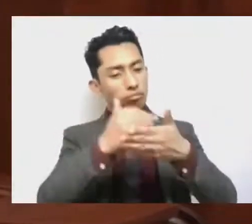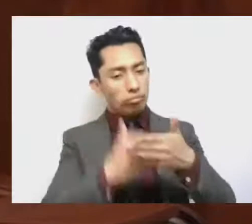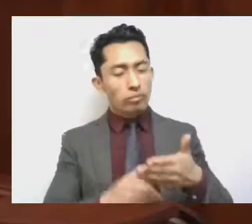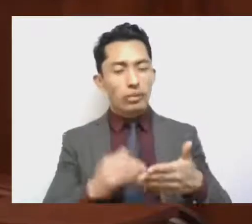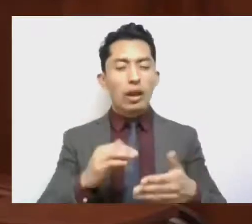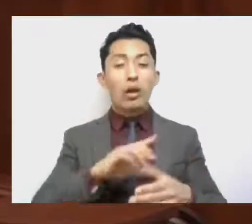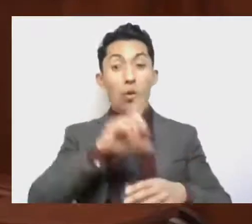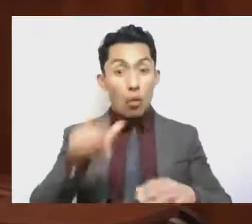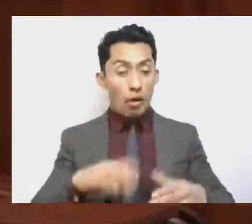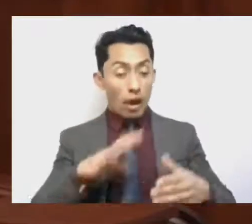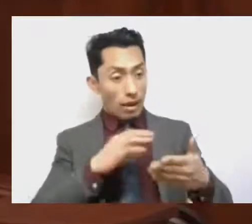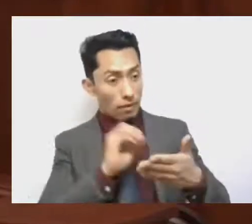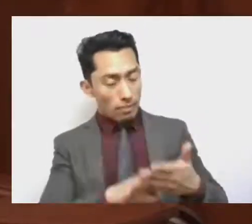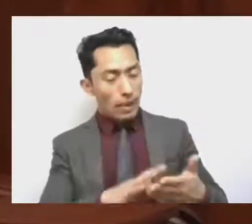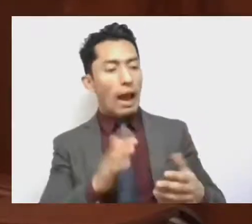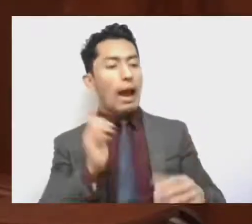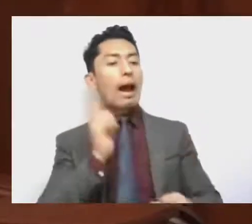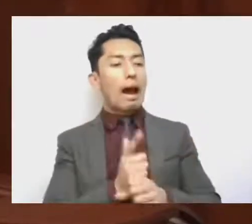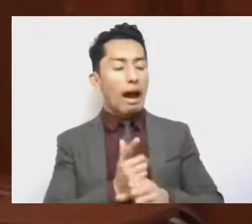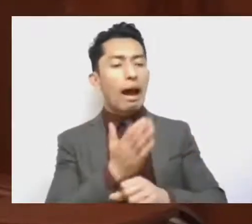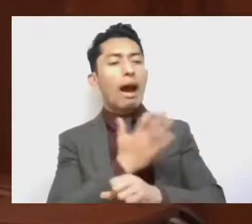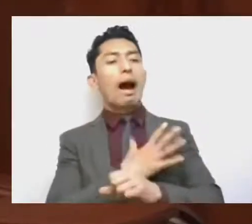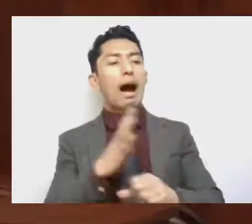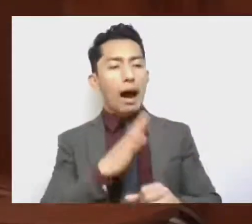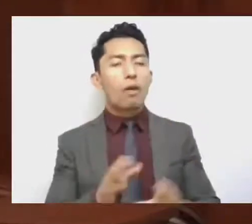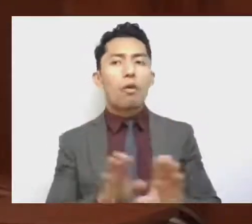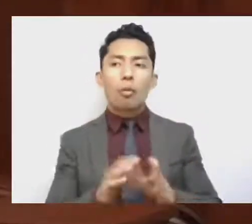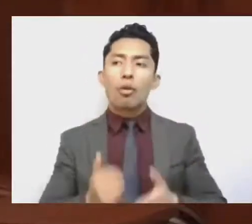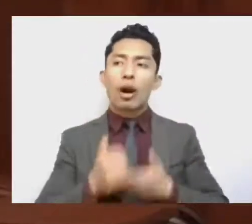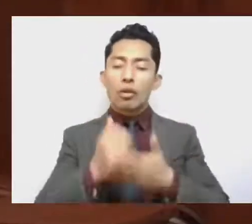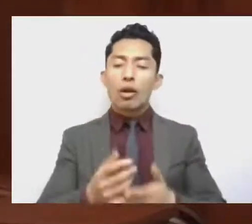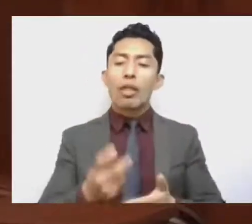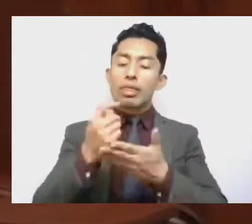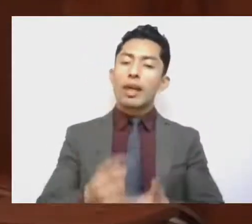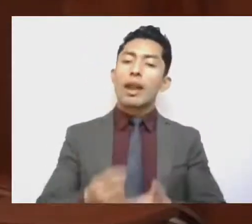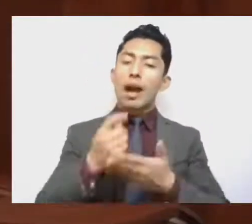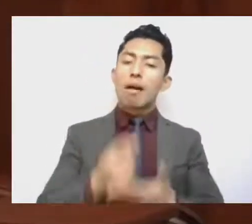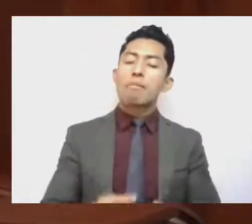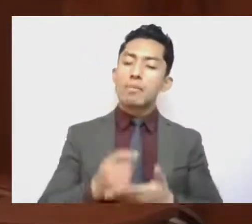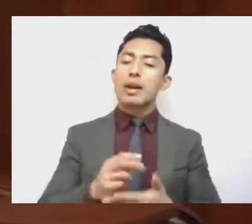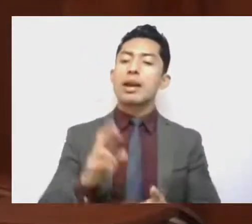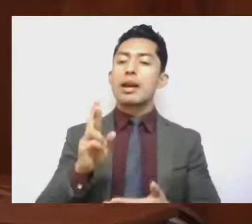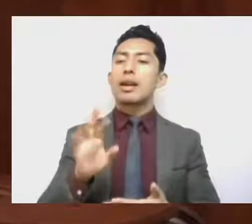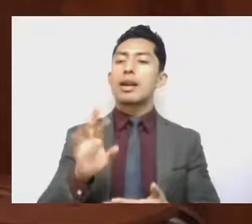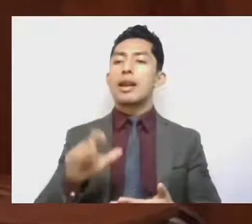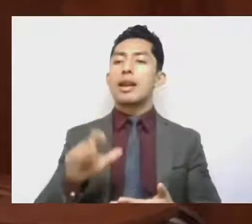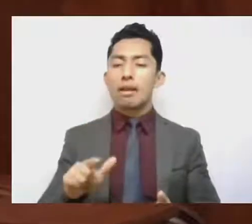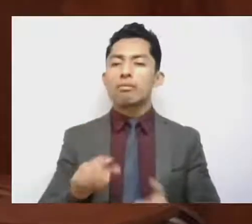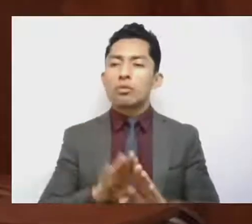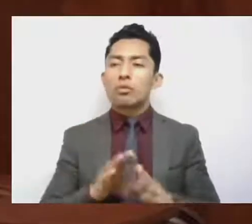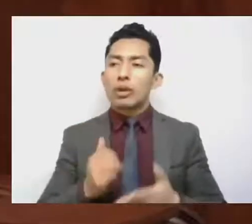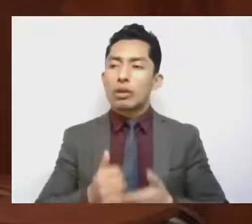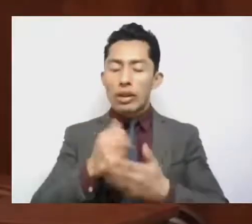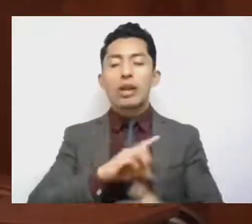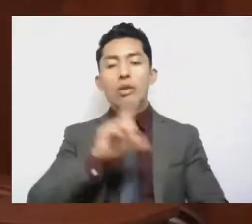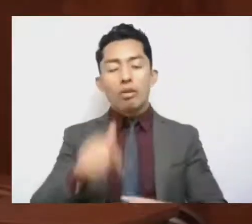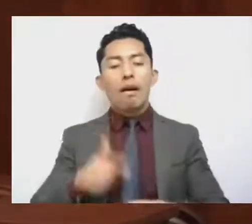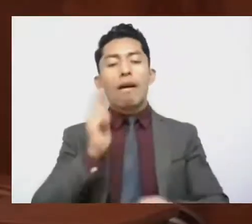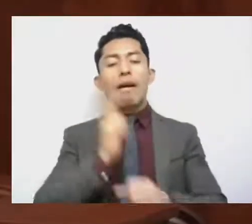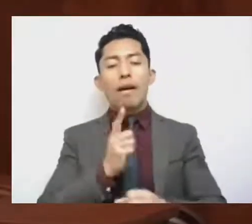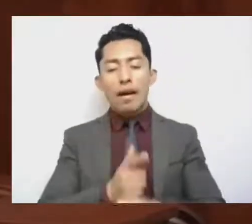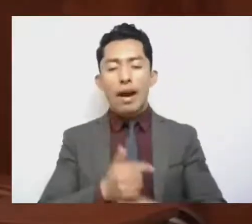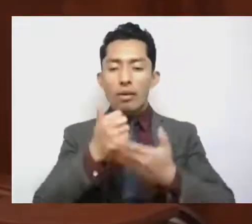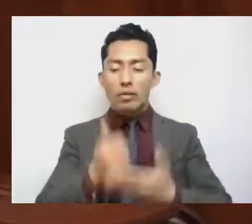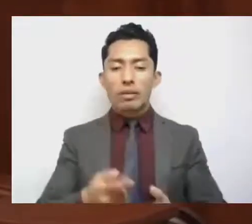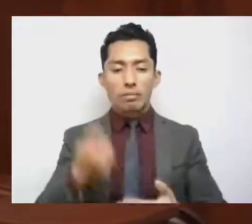problemática, evaluar los resultados de las terapias de reemplazo renal, así como identificar áreas de interés que conduzcan